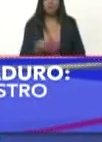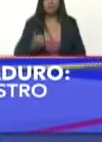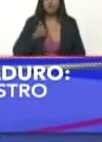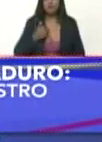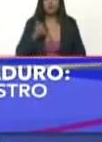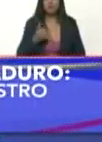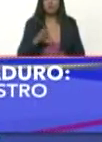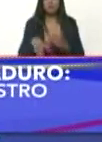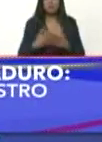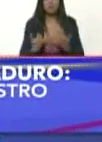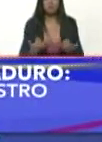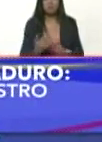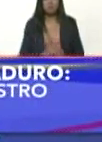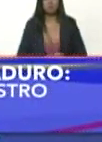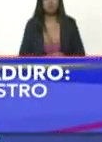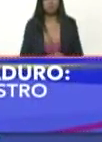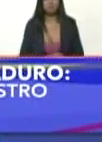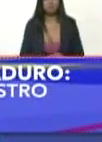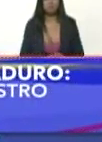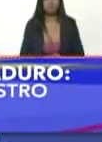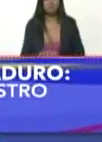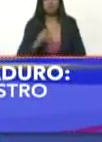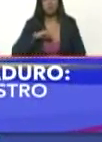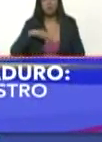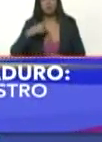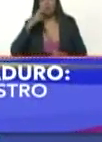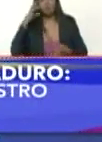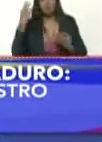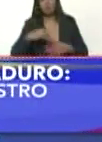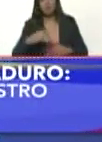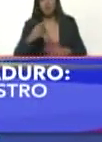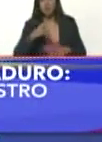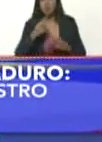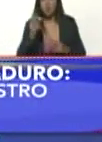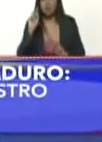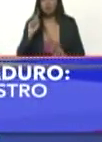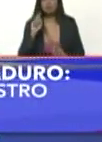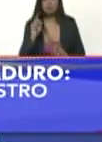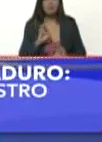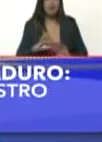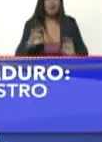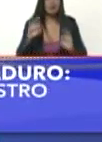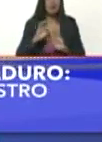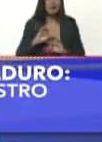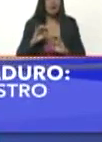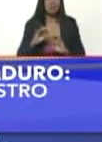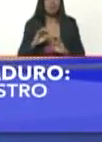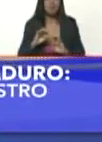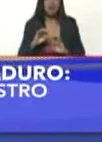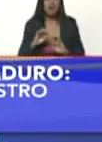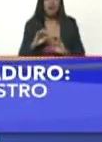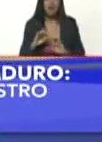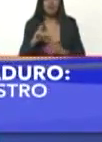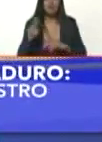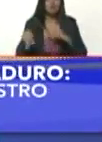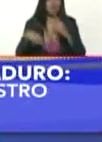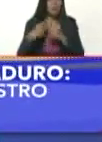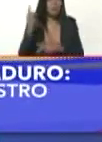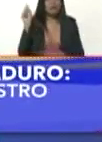Afortunadamente, ya nuestros oficiales no necesitan ni